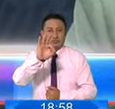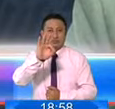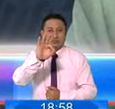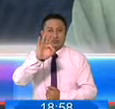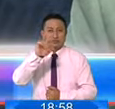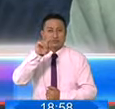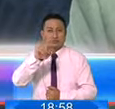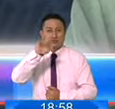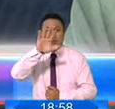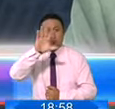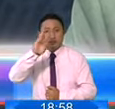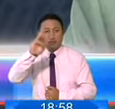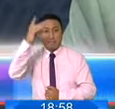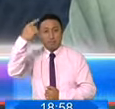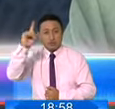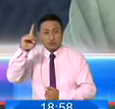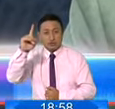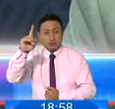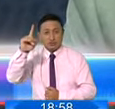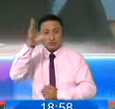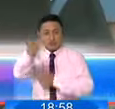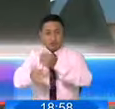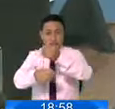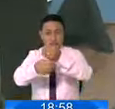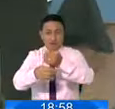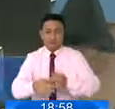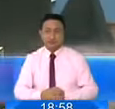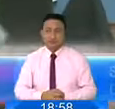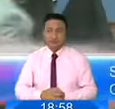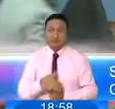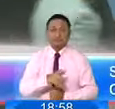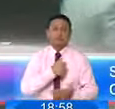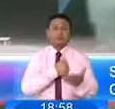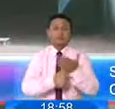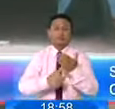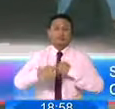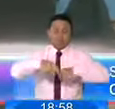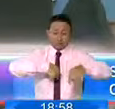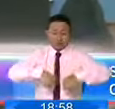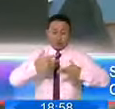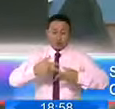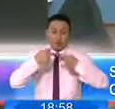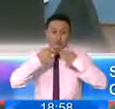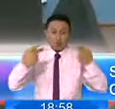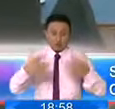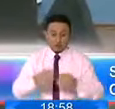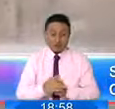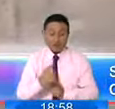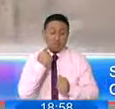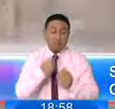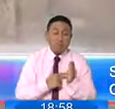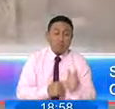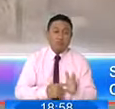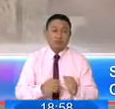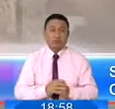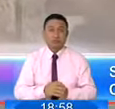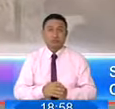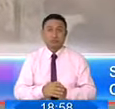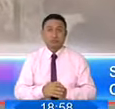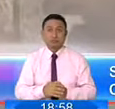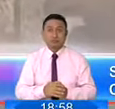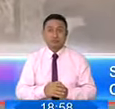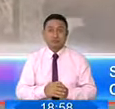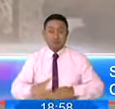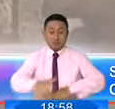956 millones adicionales. Desde el Ministerio de Transporte y Obras Públicas se toma como ejemplo el tramo 1 de la